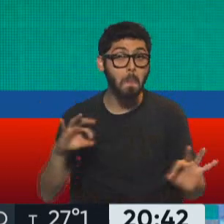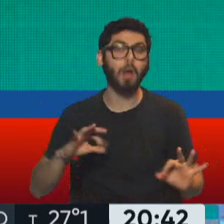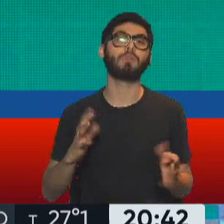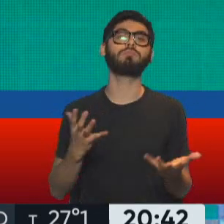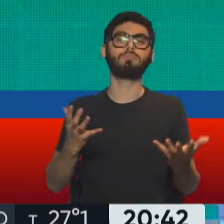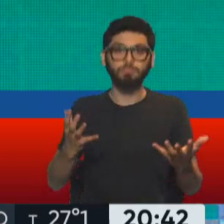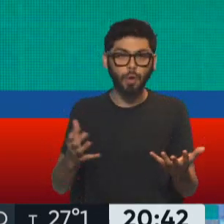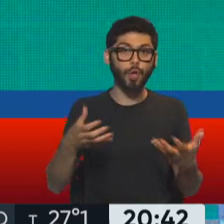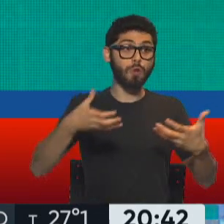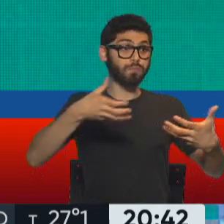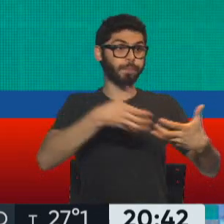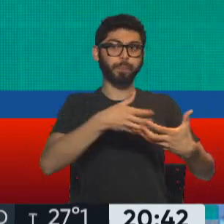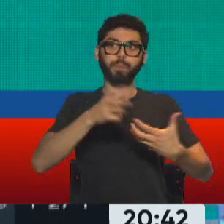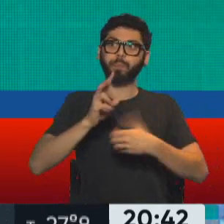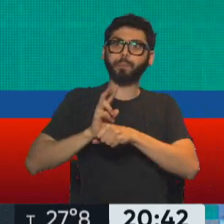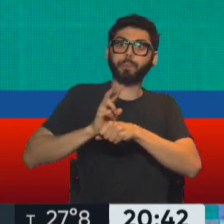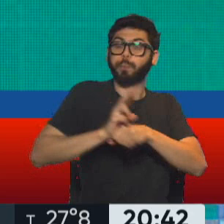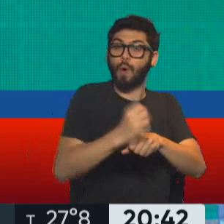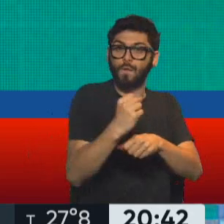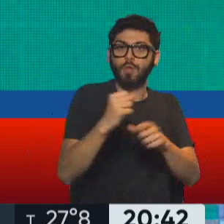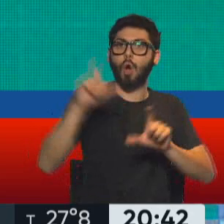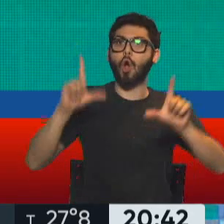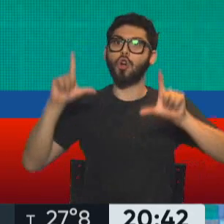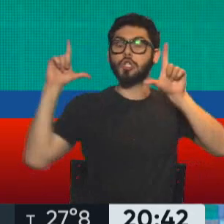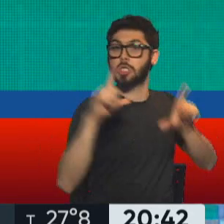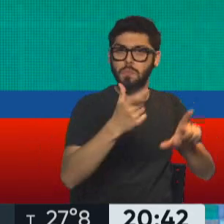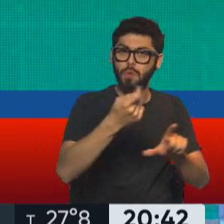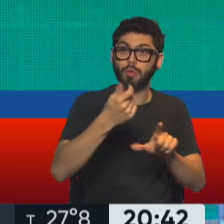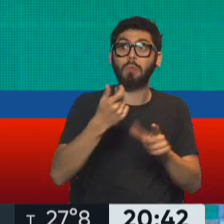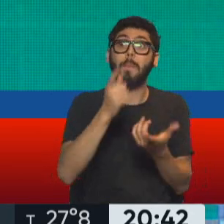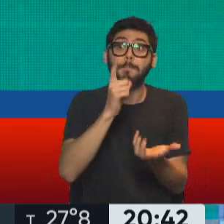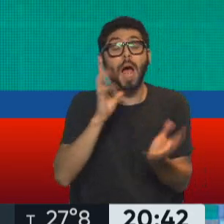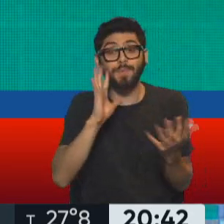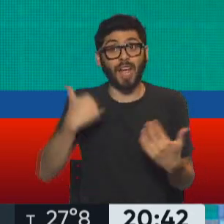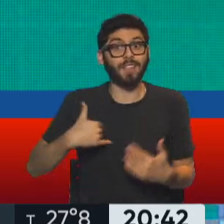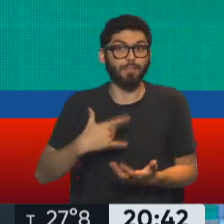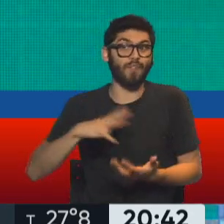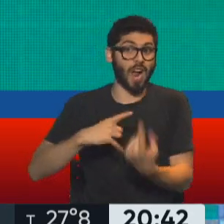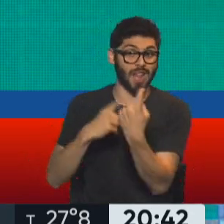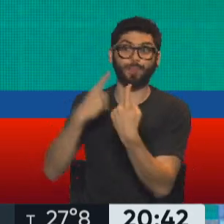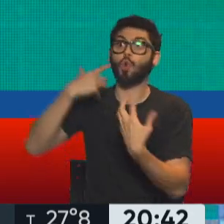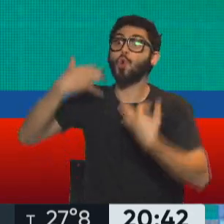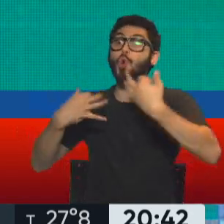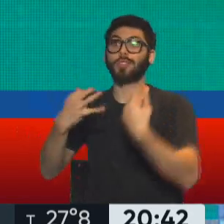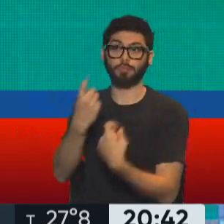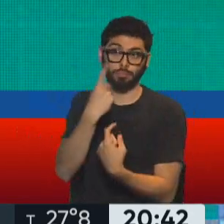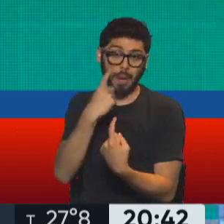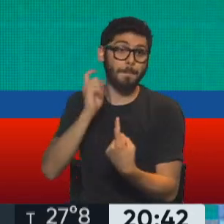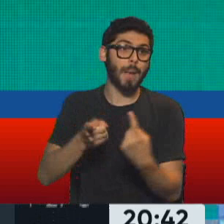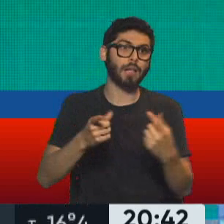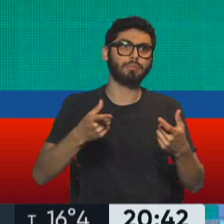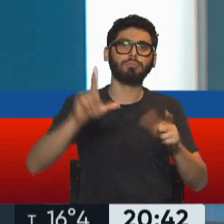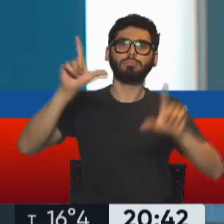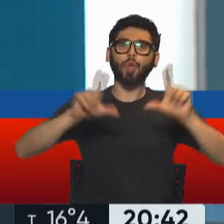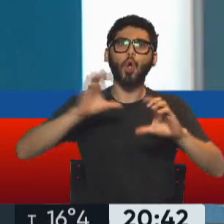las grandes materias pendientes que tiene la Argentina, repensar su justicia y también repensar la concentración de medios de